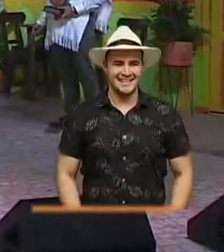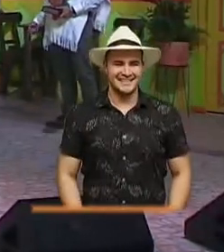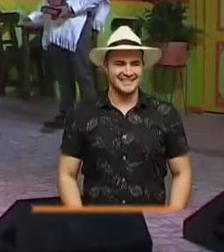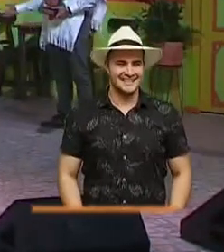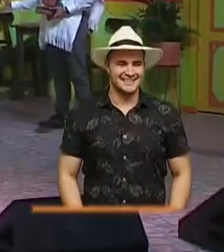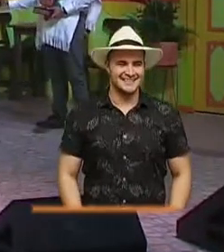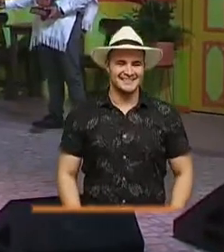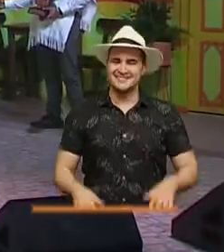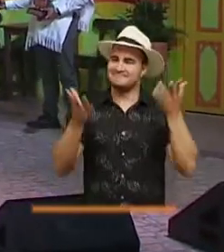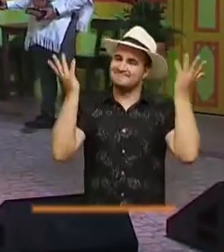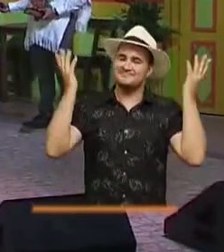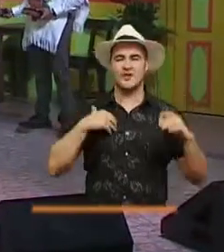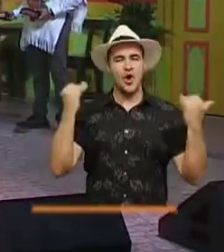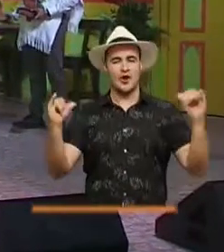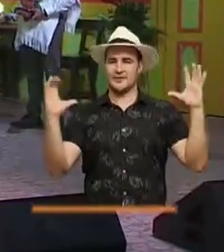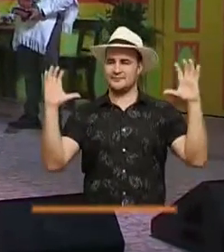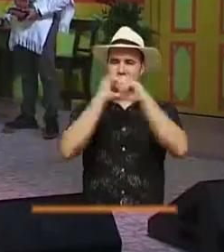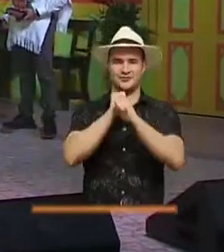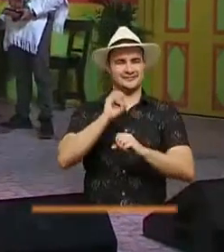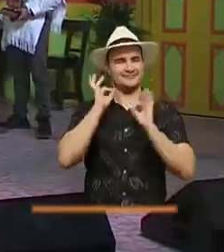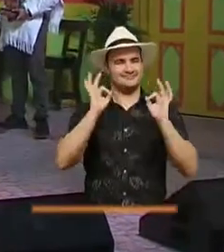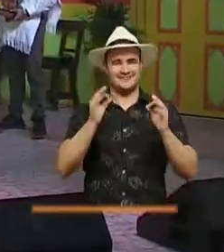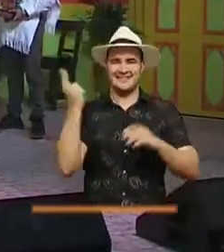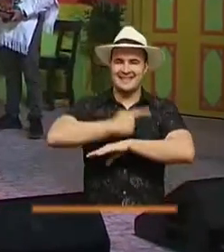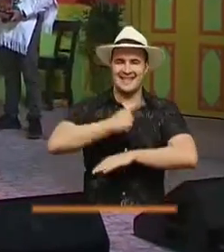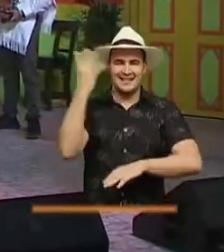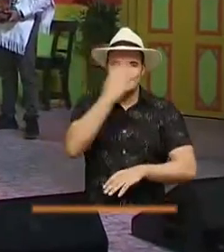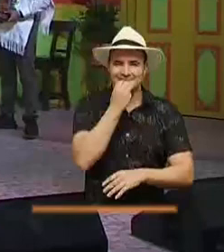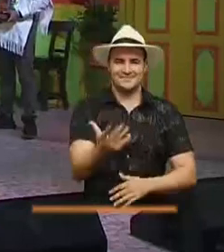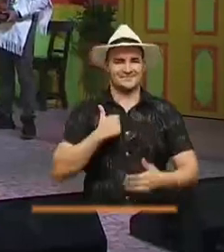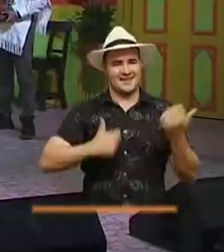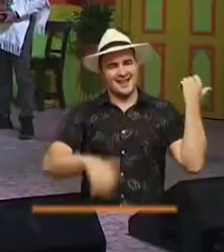Miren, una noche mágica, llena de trova, de tradición.